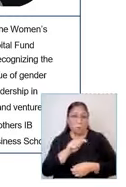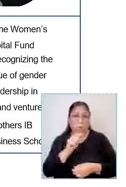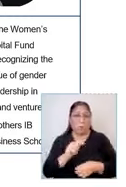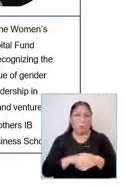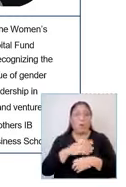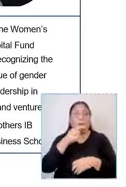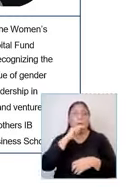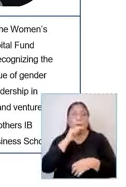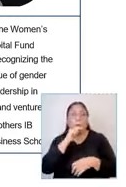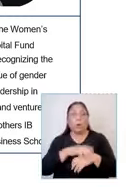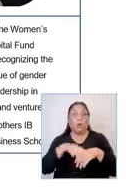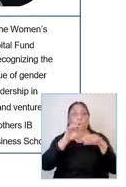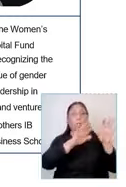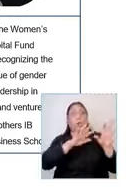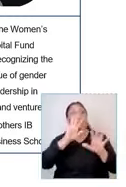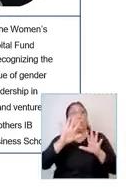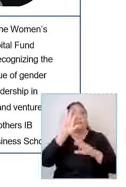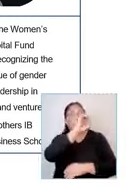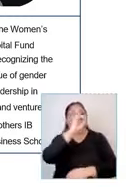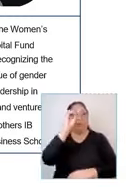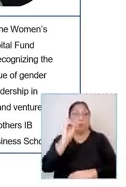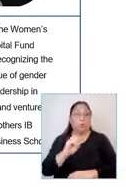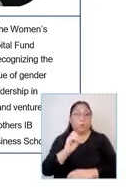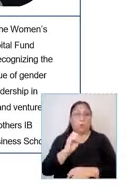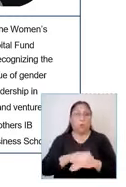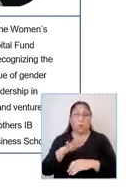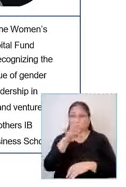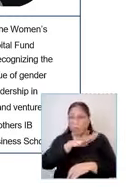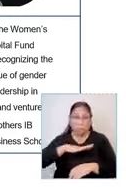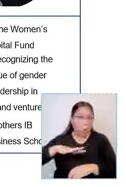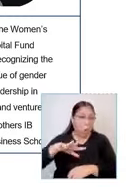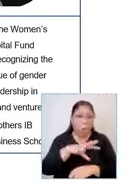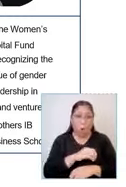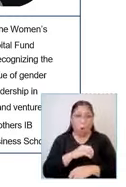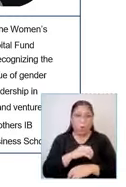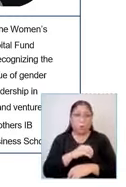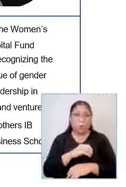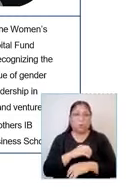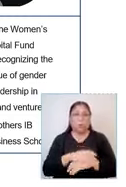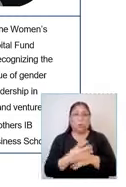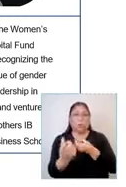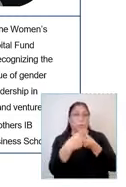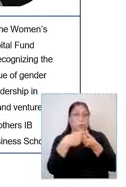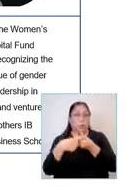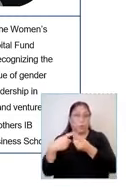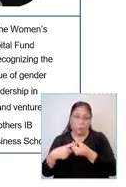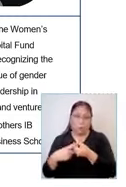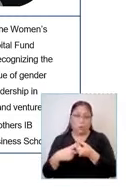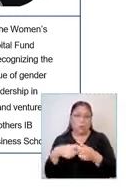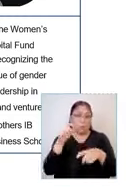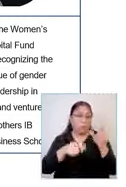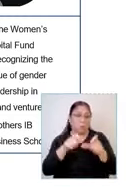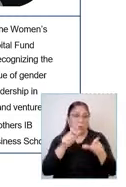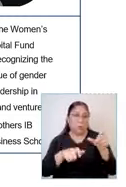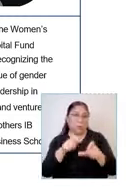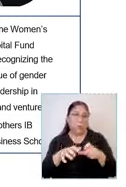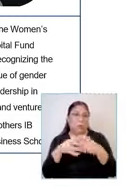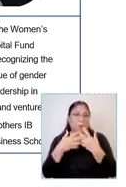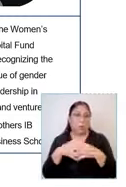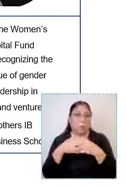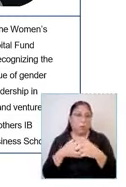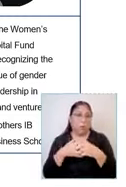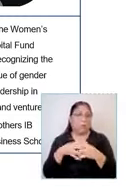son 15% del total de socios generales o GPs. Acá